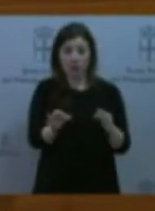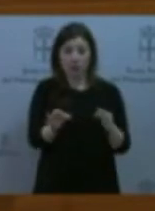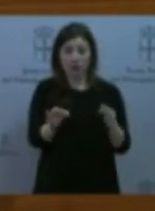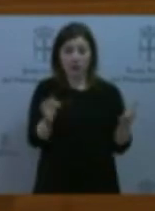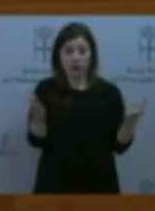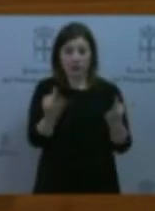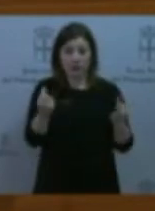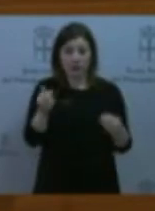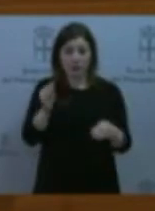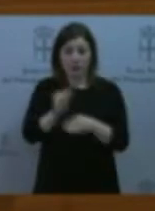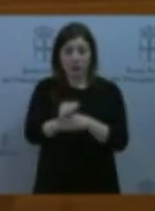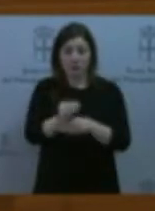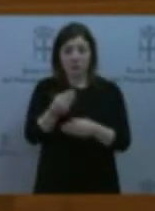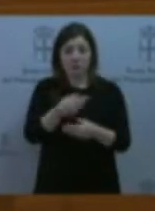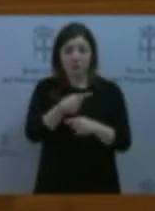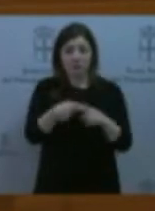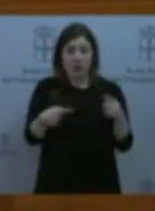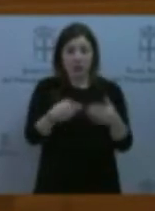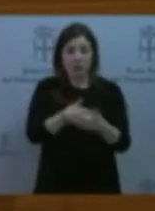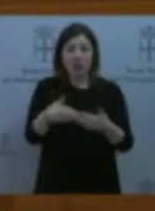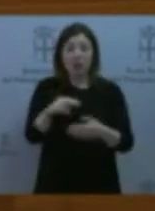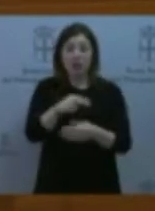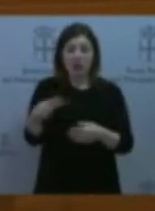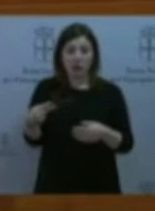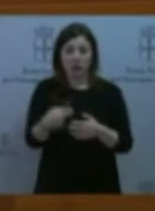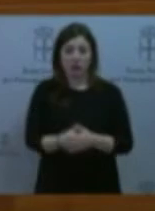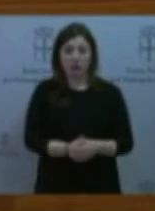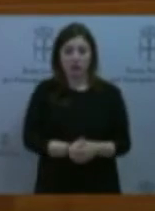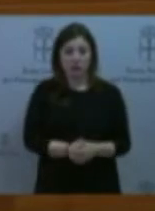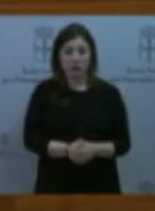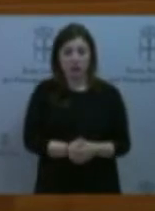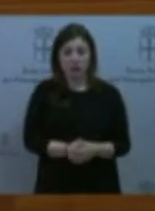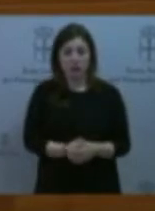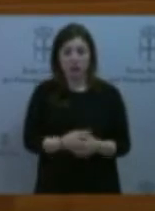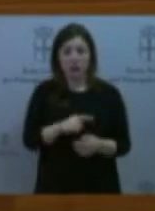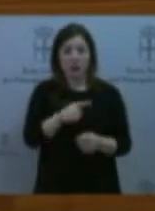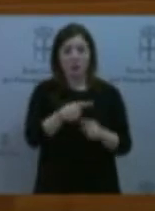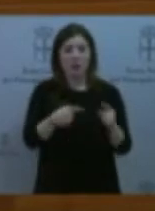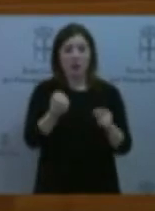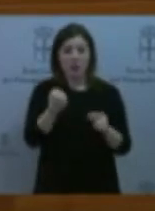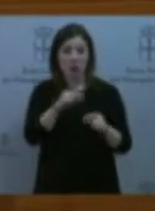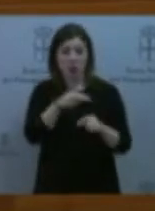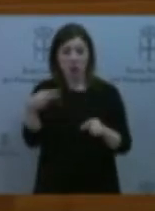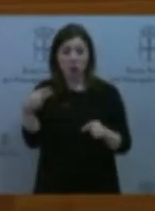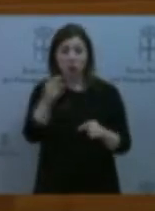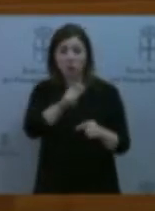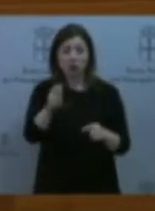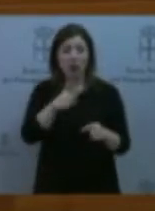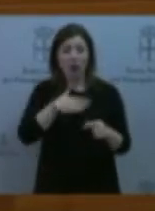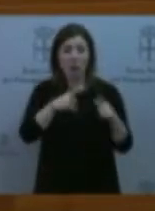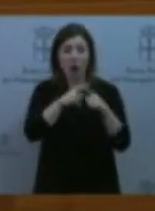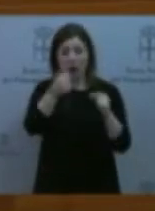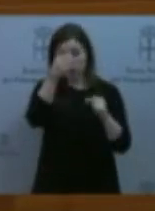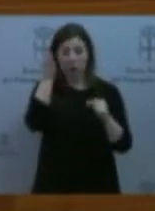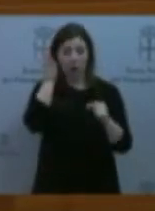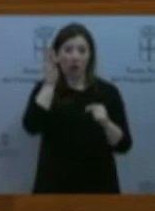euros. Señorías, $500.000 de euros de todos los asturianos y los españoles para restaurar una zona